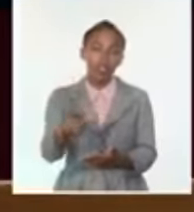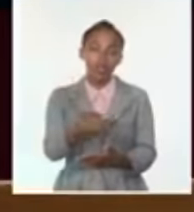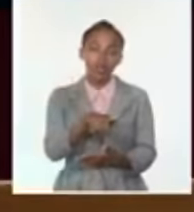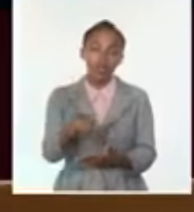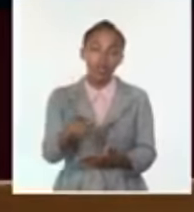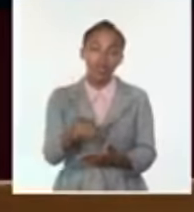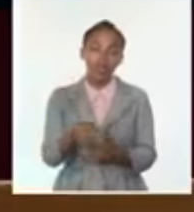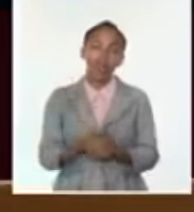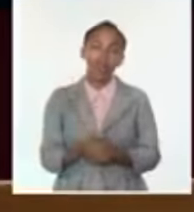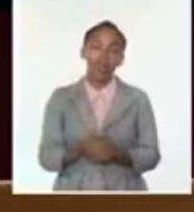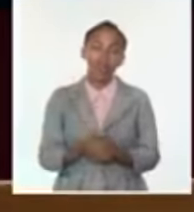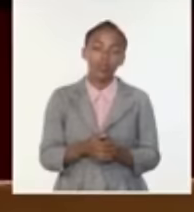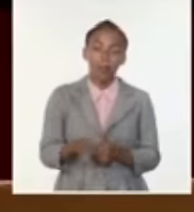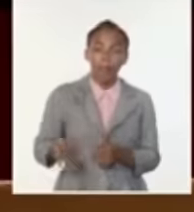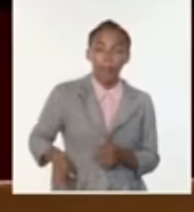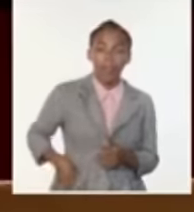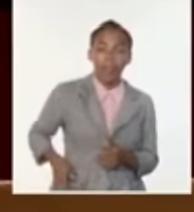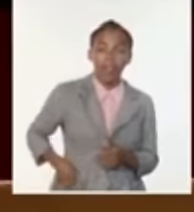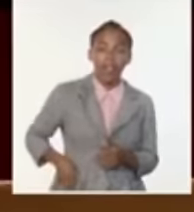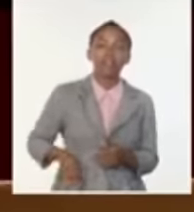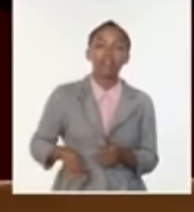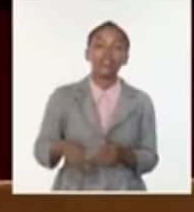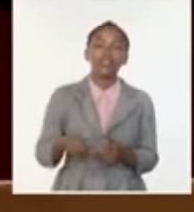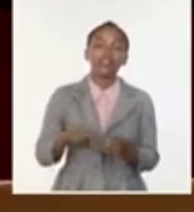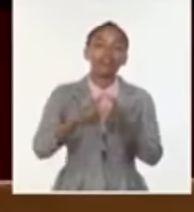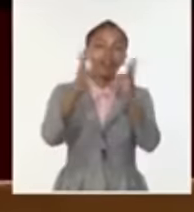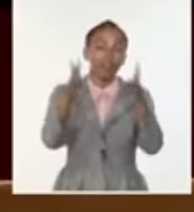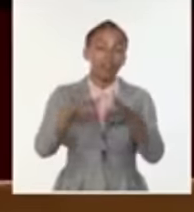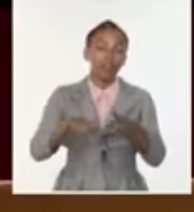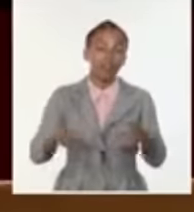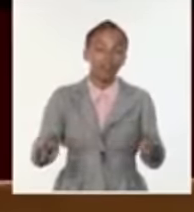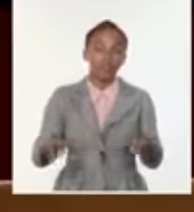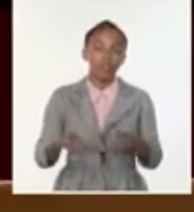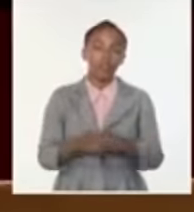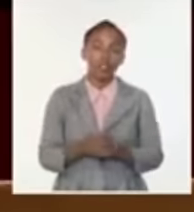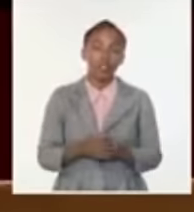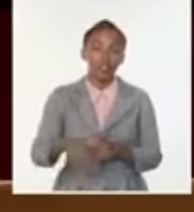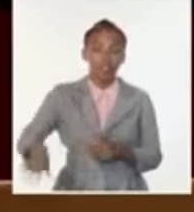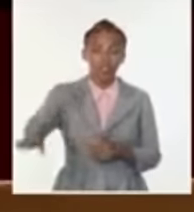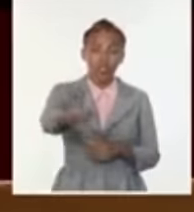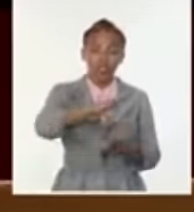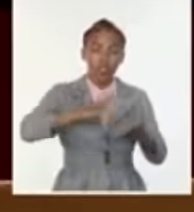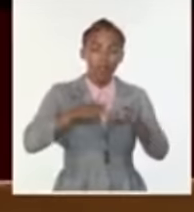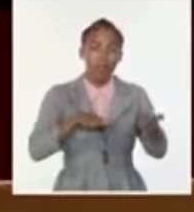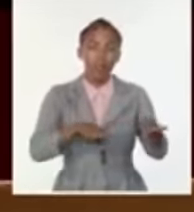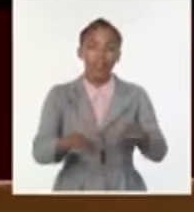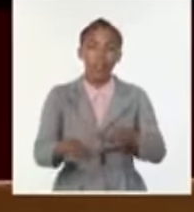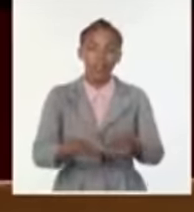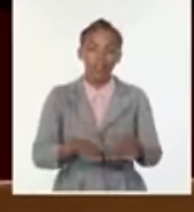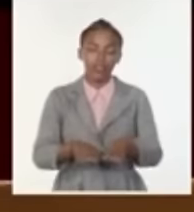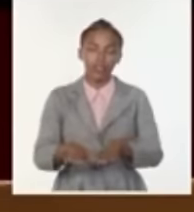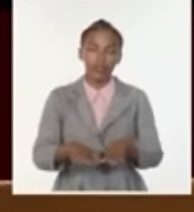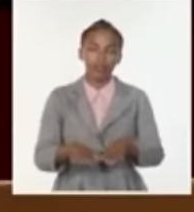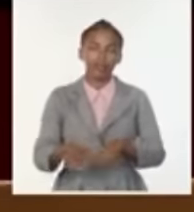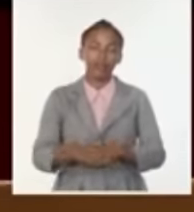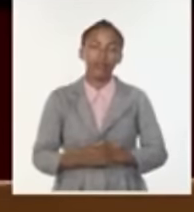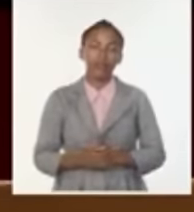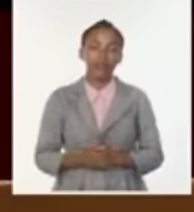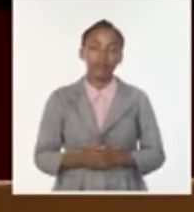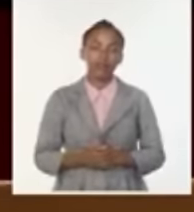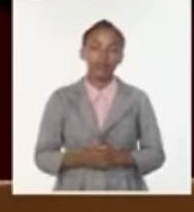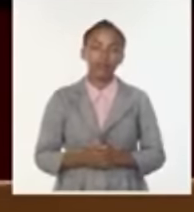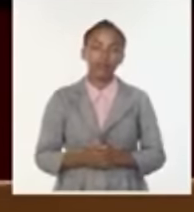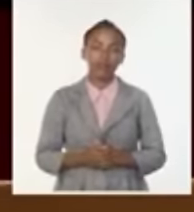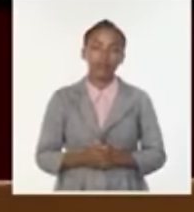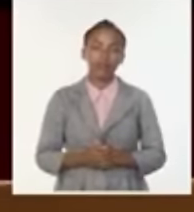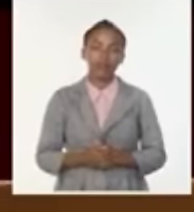electrónicas vinculadas a criptomonedas, formas todas que violan las regulaciones vigentes del país. Y